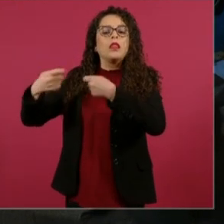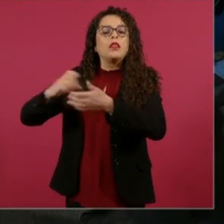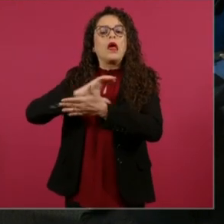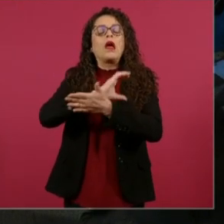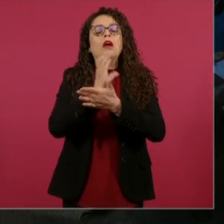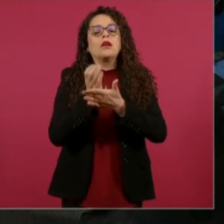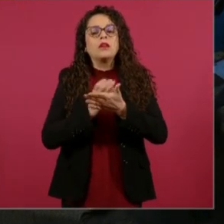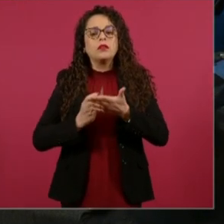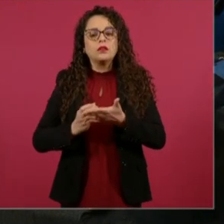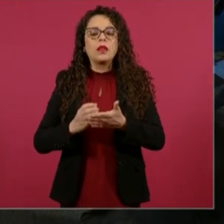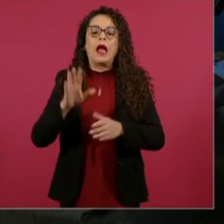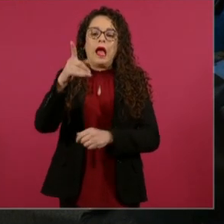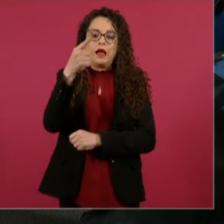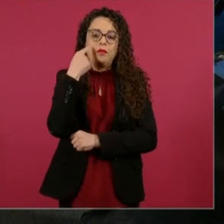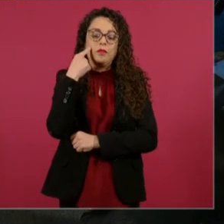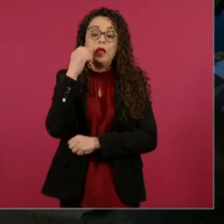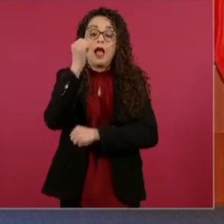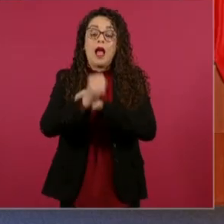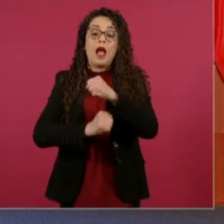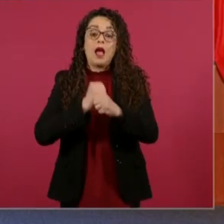En el 2018.